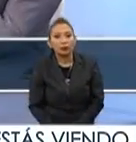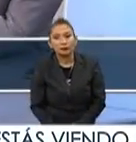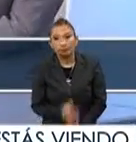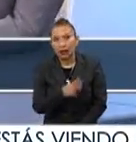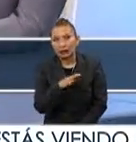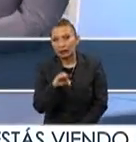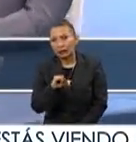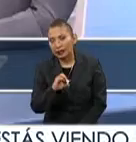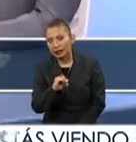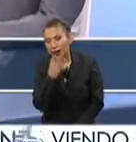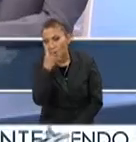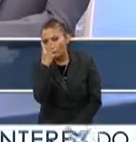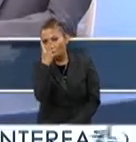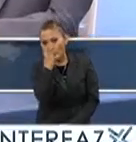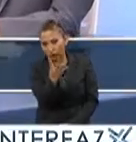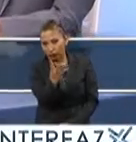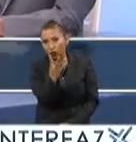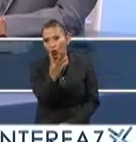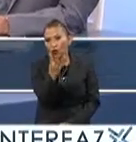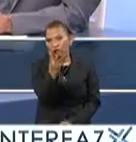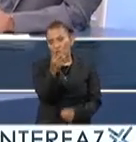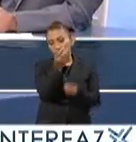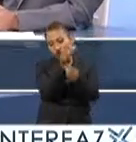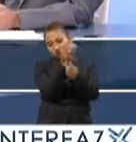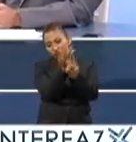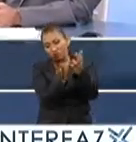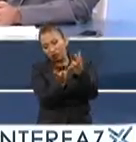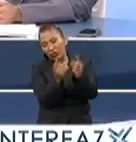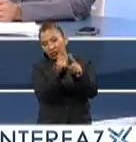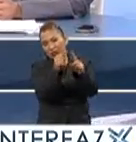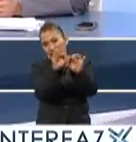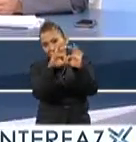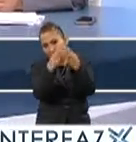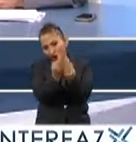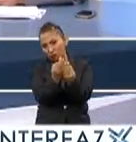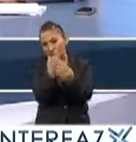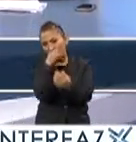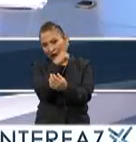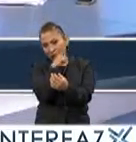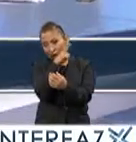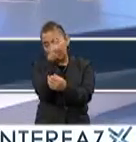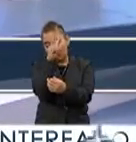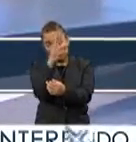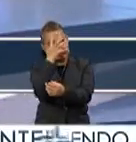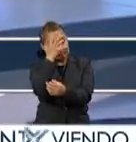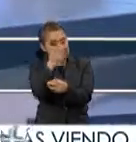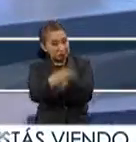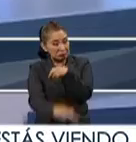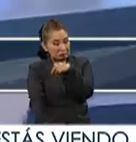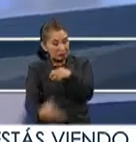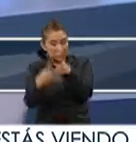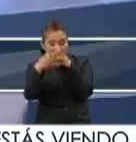Hay 64 variantes en serio riesgo de desaparecer.